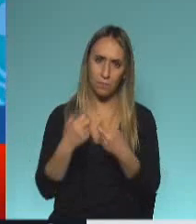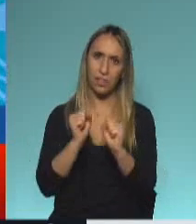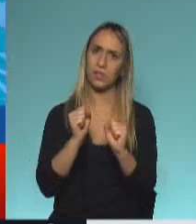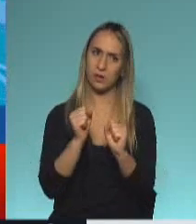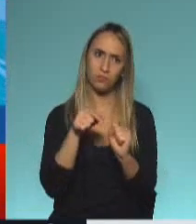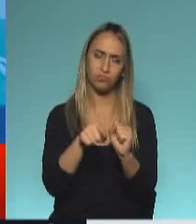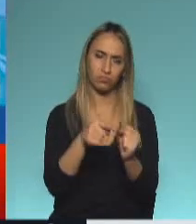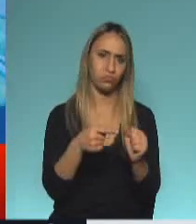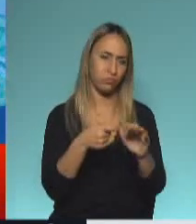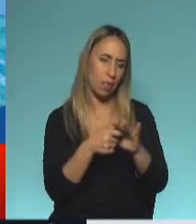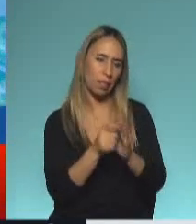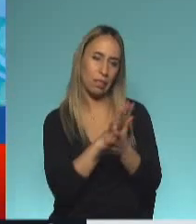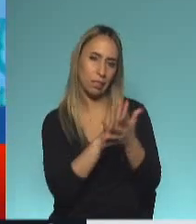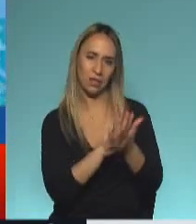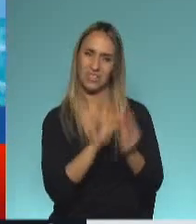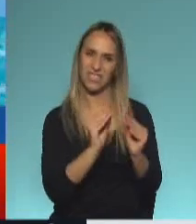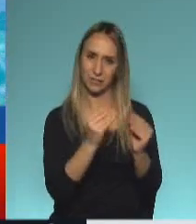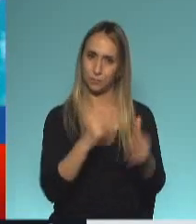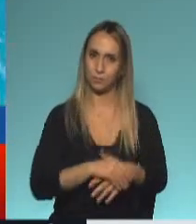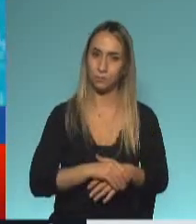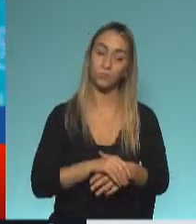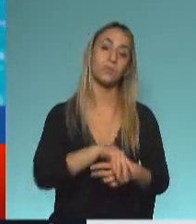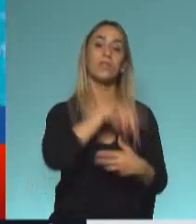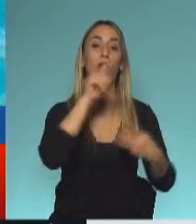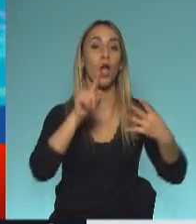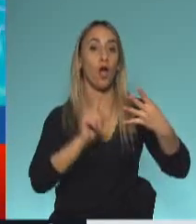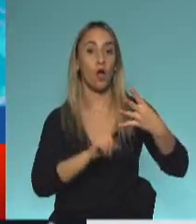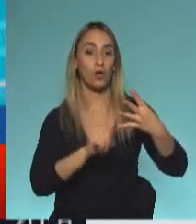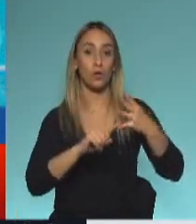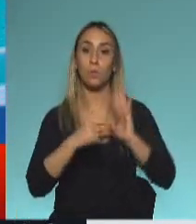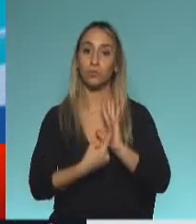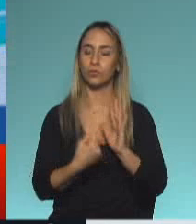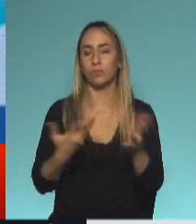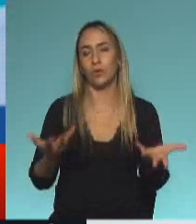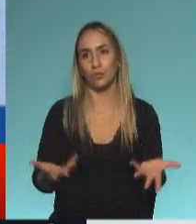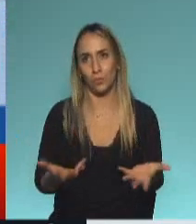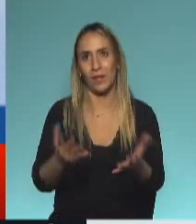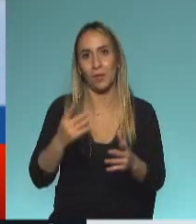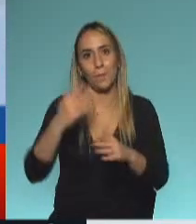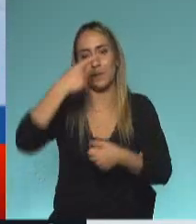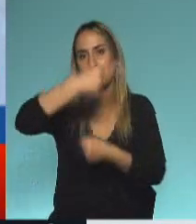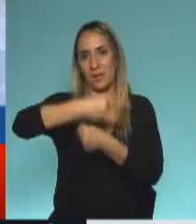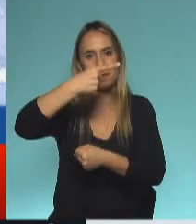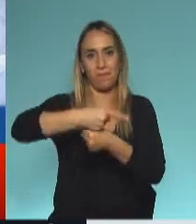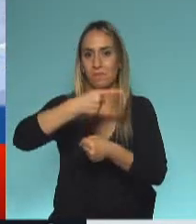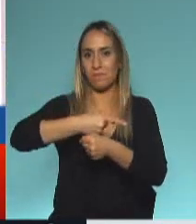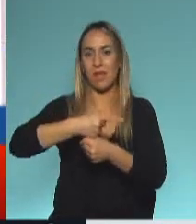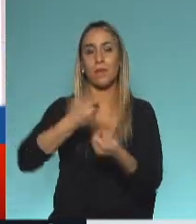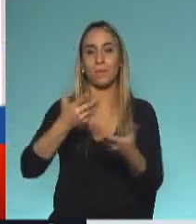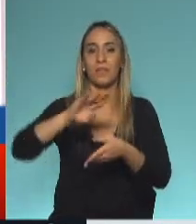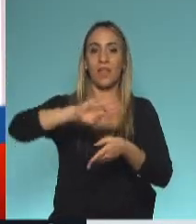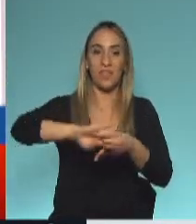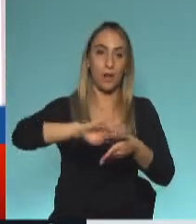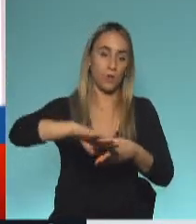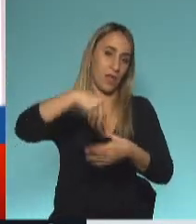último bueno uno de los principales problemas no que está claramente en agenda que tiene que ver por un lado la deuda interna